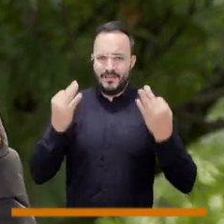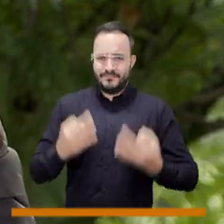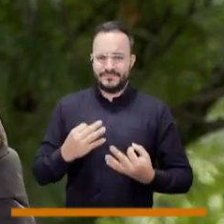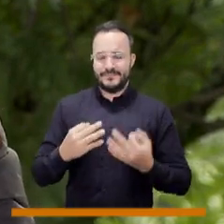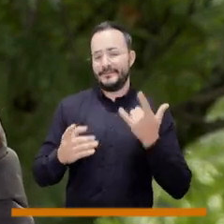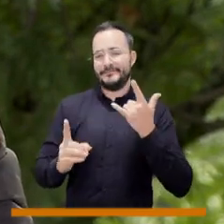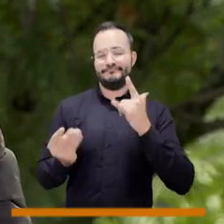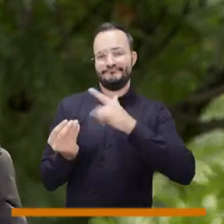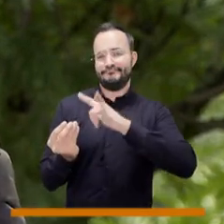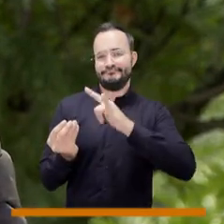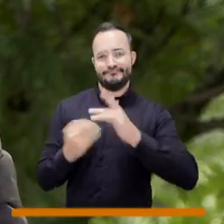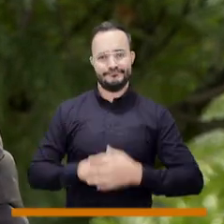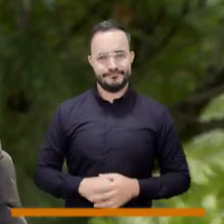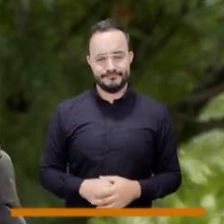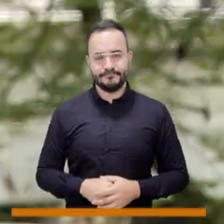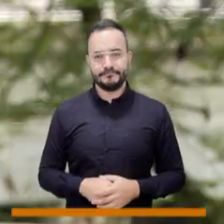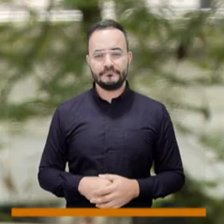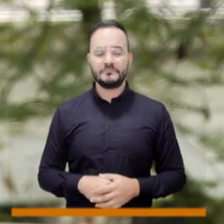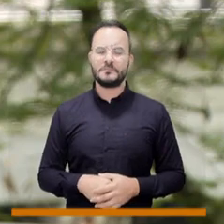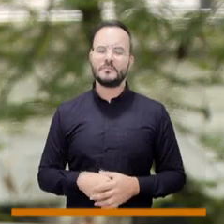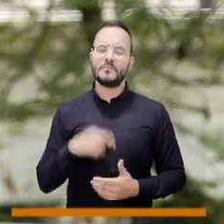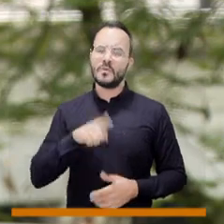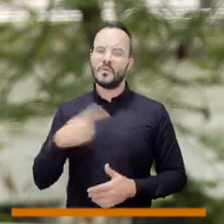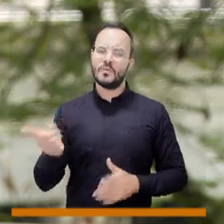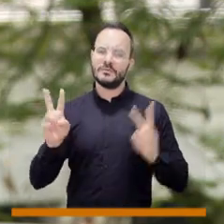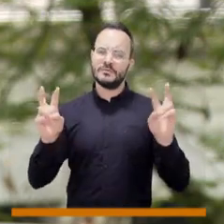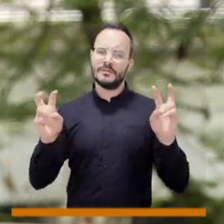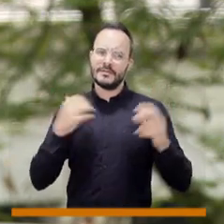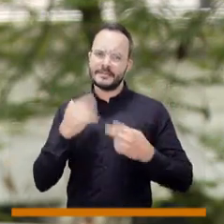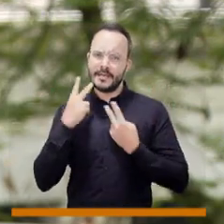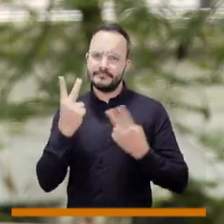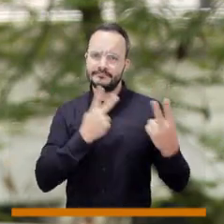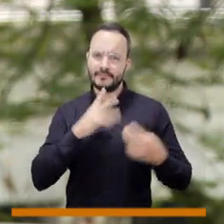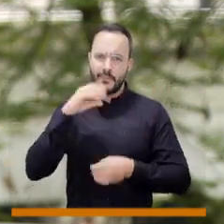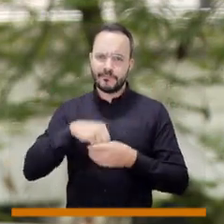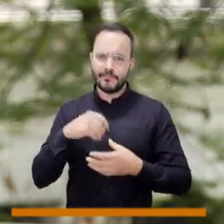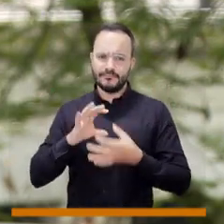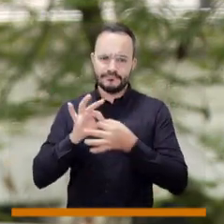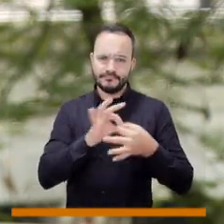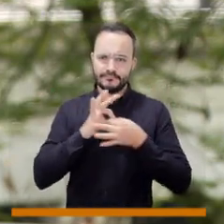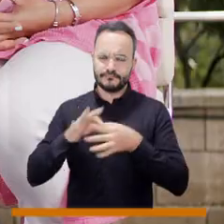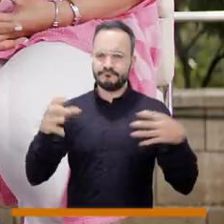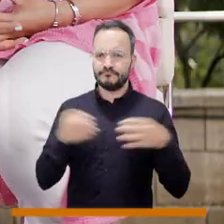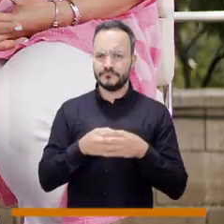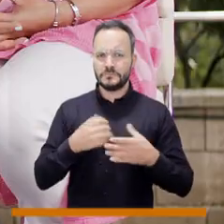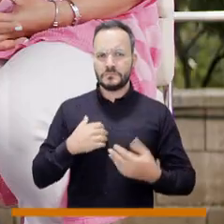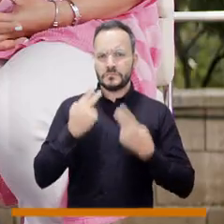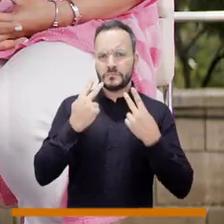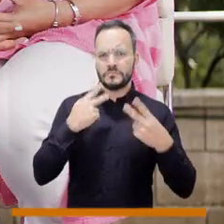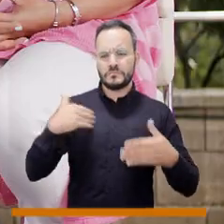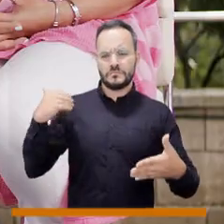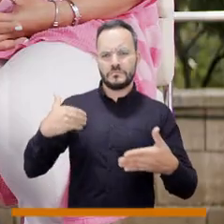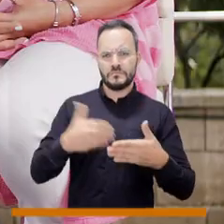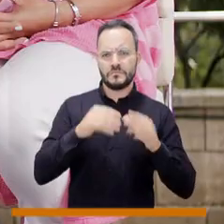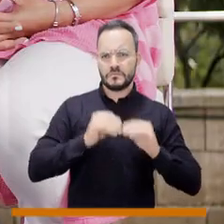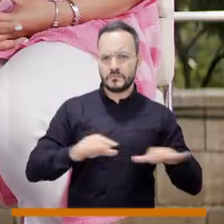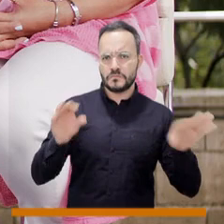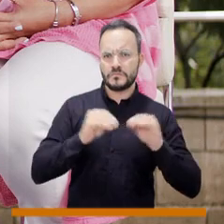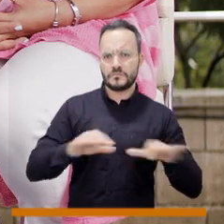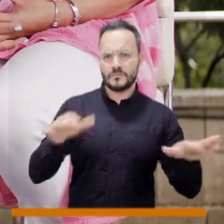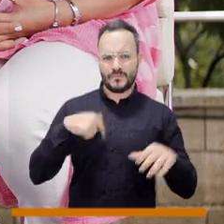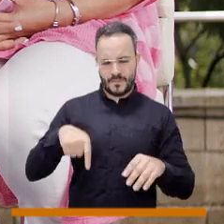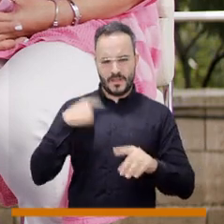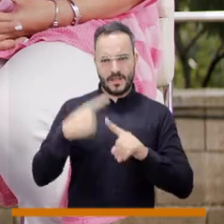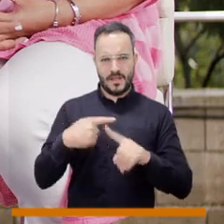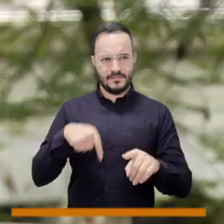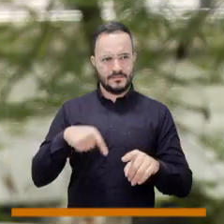También miremos otro asunto que hemos revisado con muchos de los corporados que han estado en emisiones previas